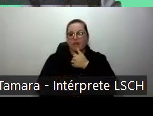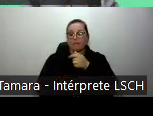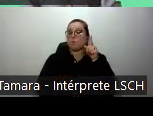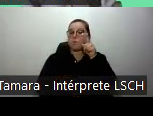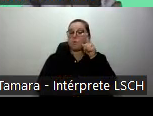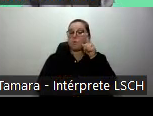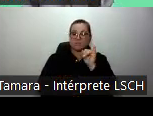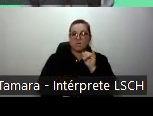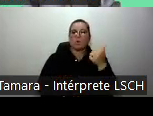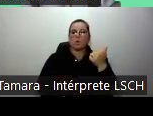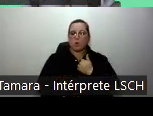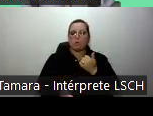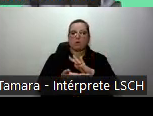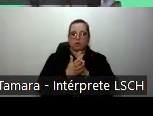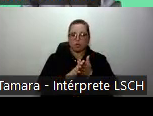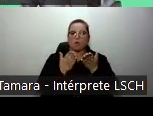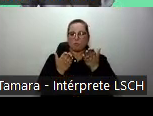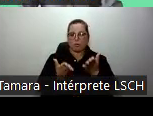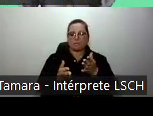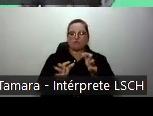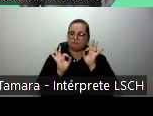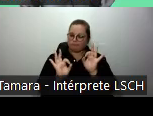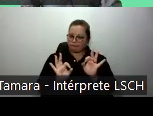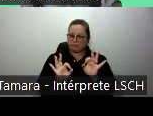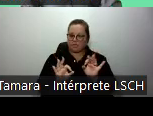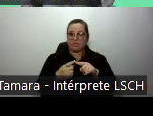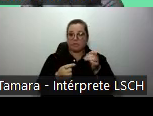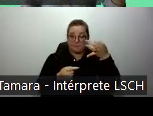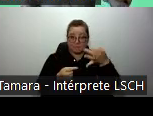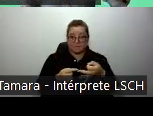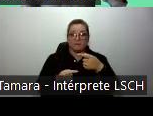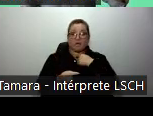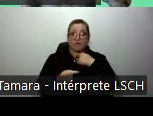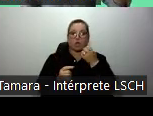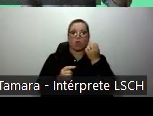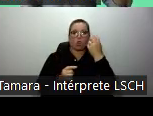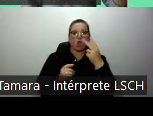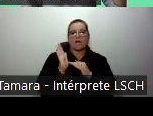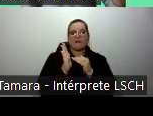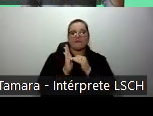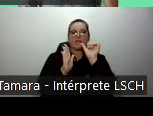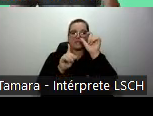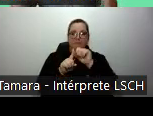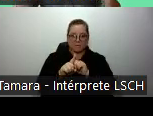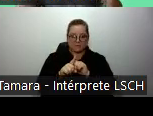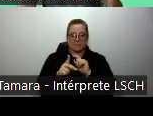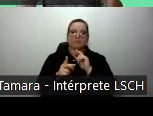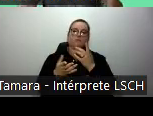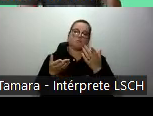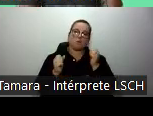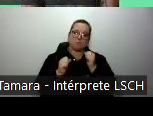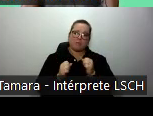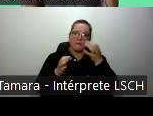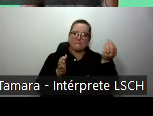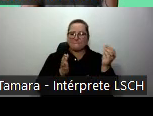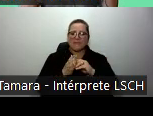sí cumple con todos los criterios y por eso está bien definido específica quiero aumentar dos niveles en 6 meses de hecho podría ser más específica